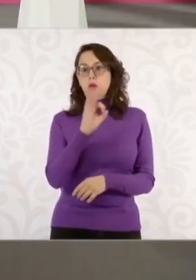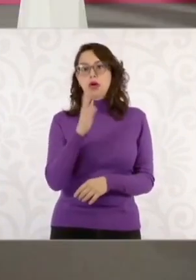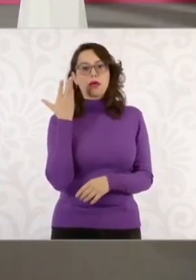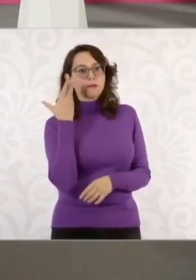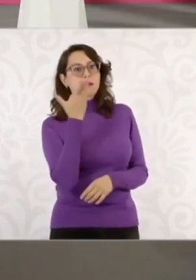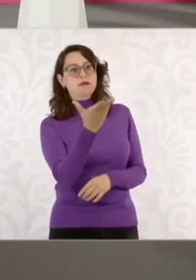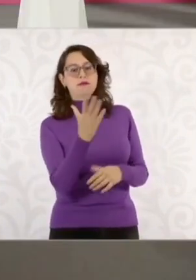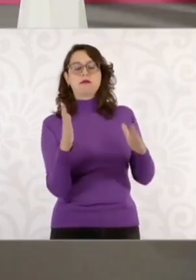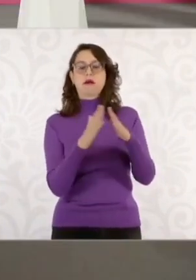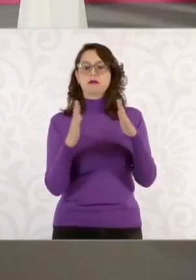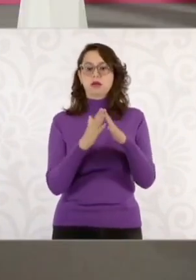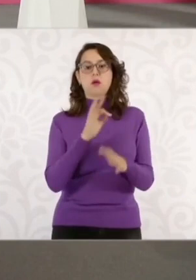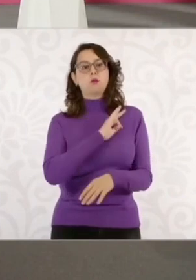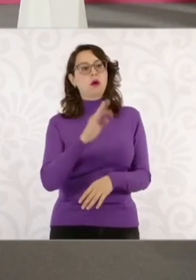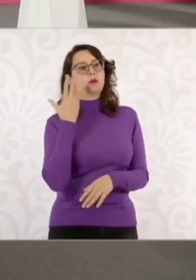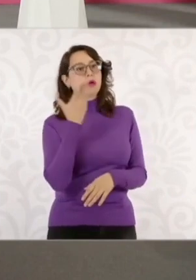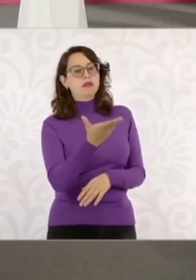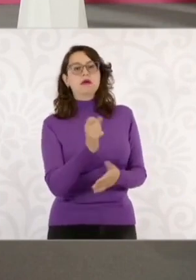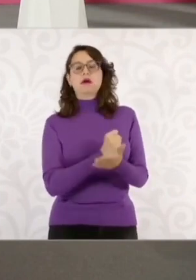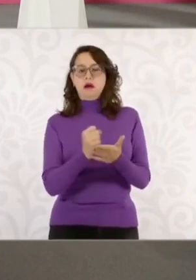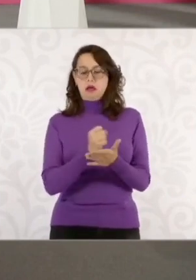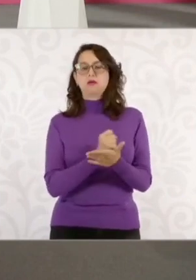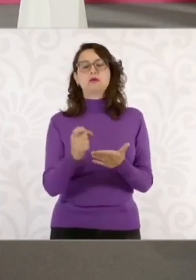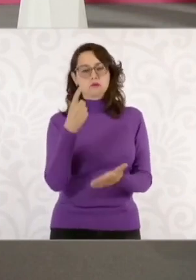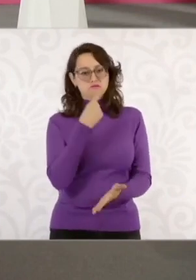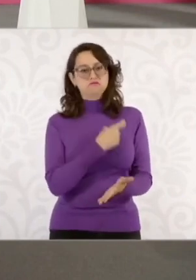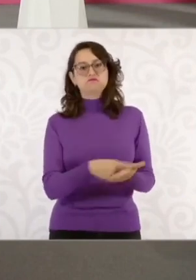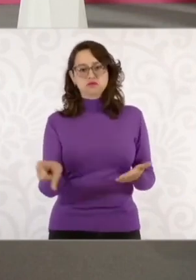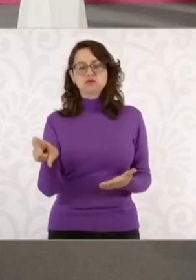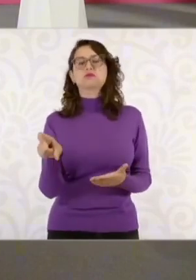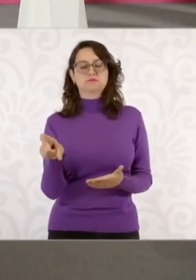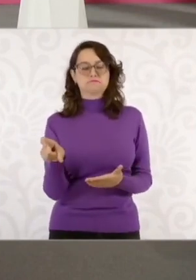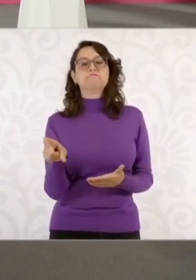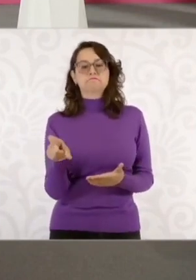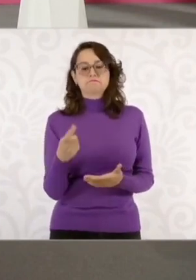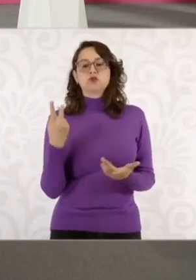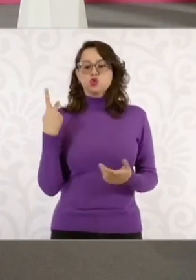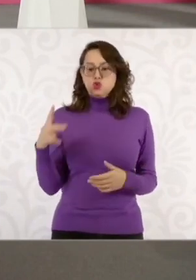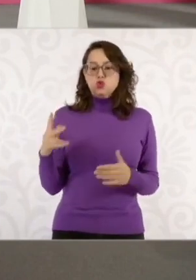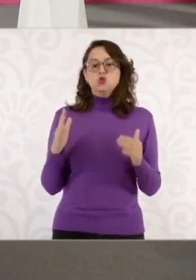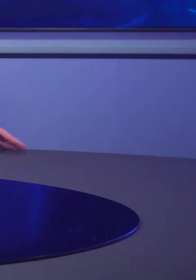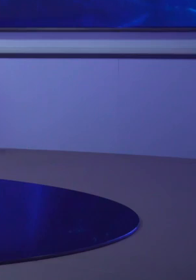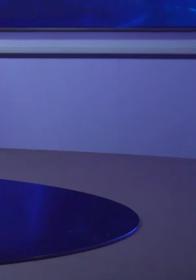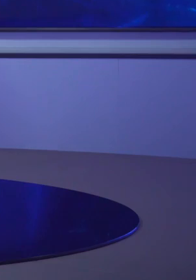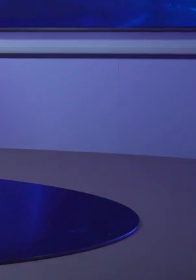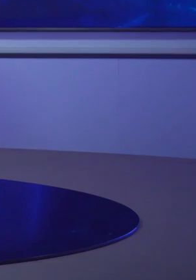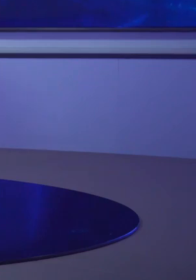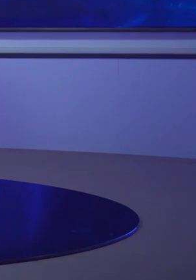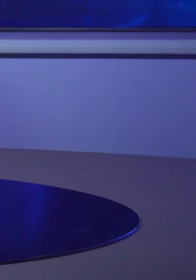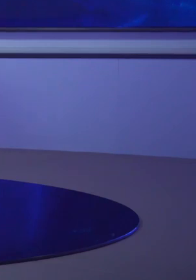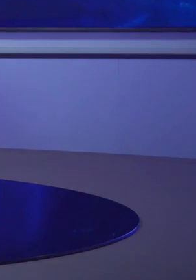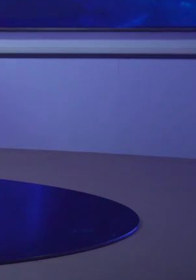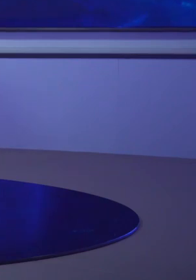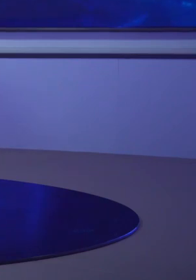a los derechohabientes la posibilidad de adquirir un crédito para adquirir una de estas viviendas. Y